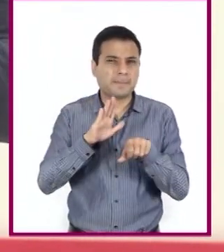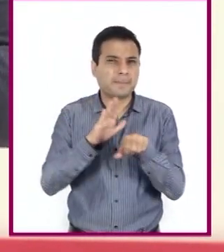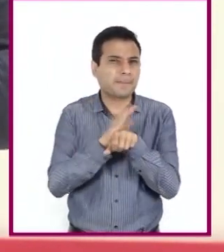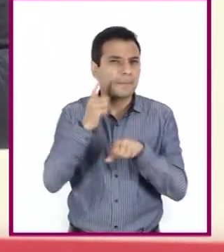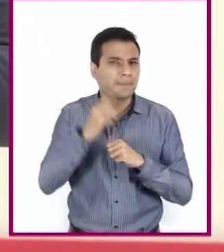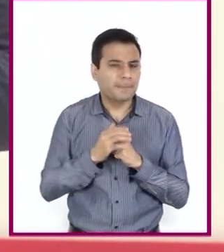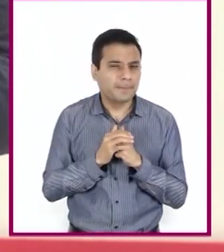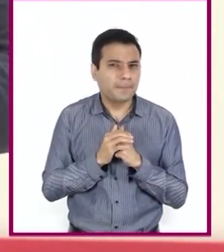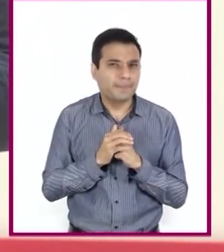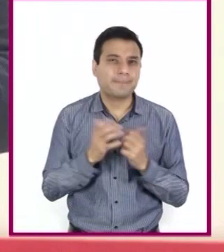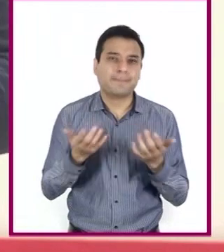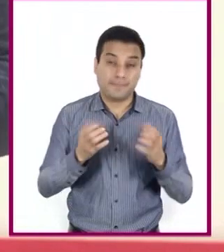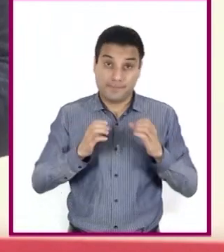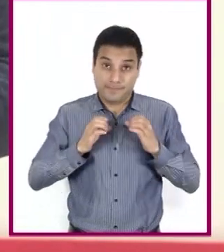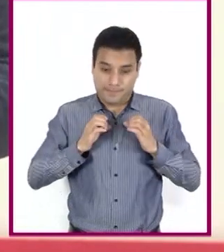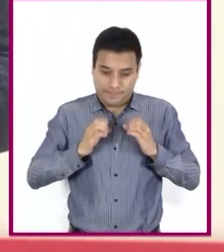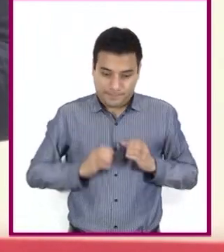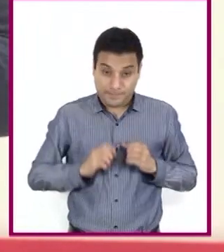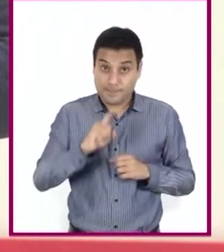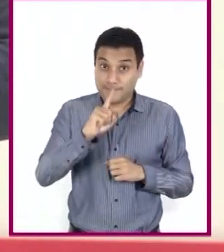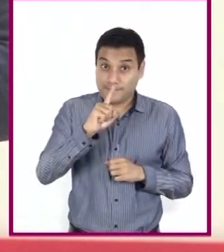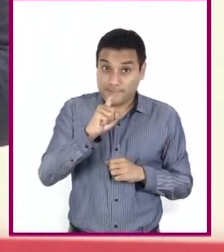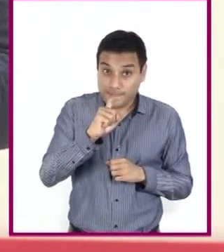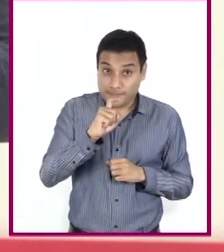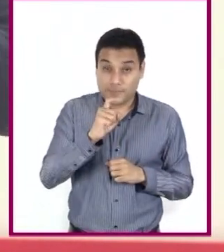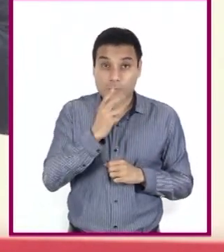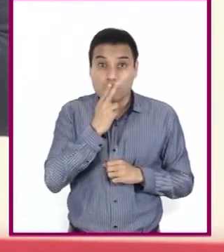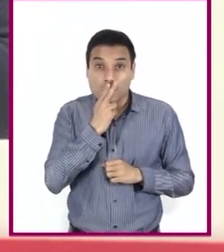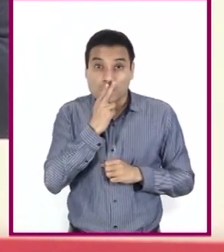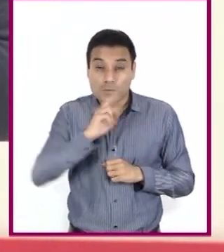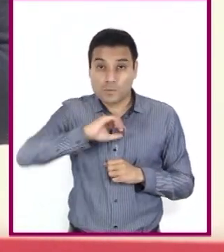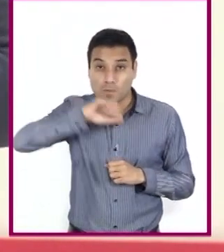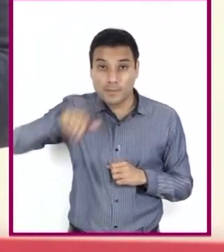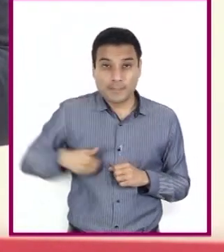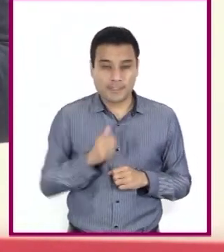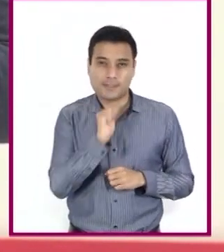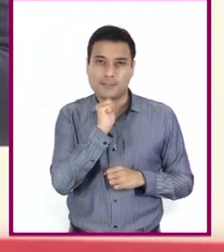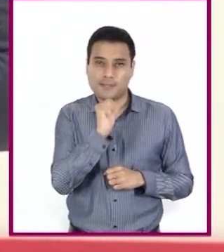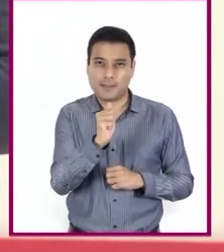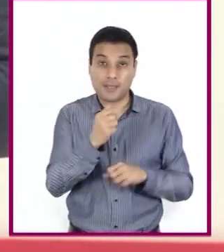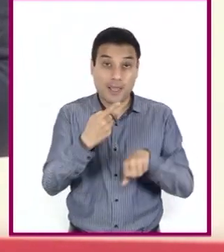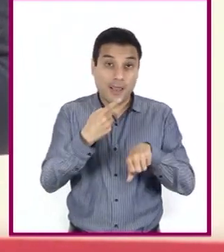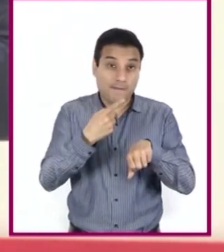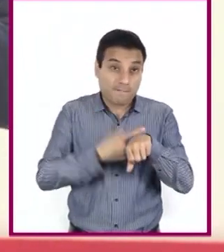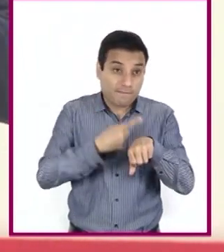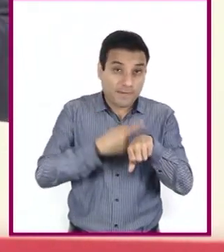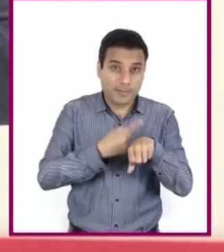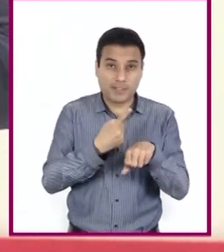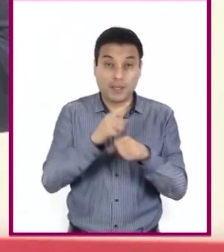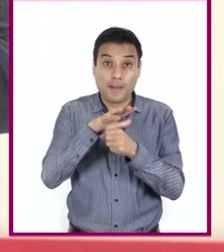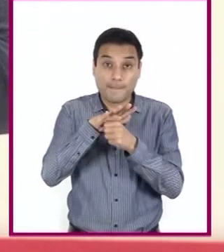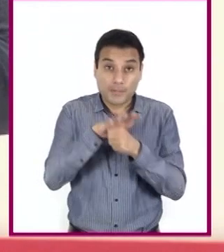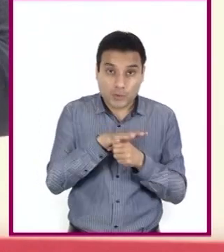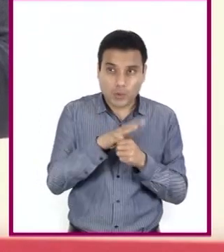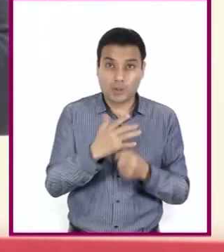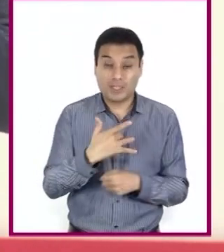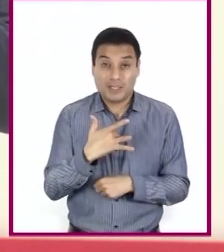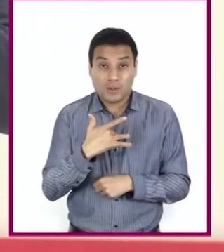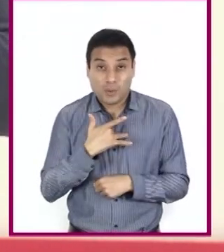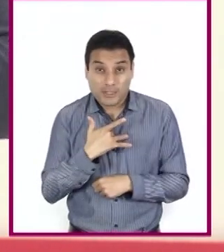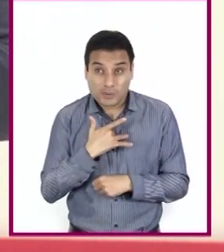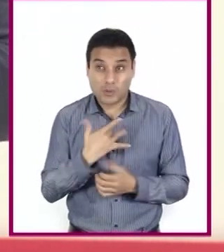hacerlo, evitarán que su cuerpo retenga agua y puede ayudarles a prevenir enfermedades como la hipertensión, problemas